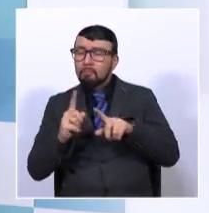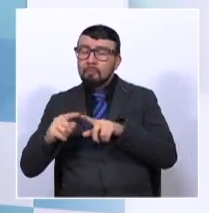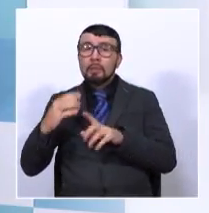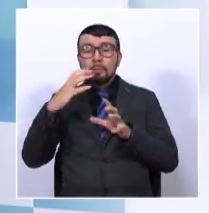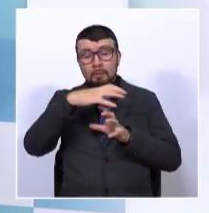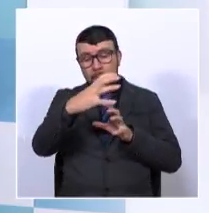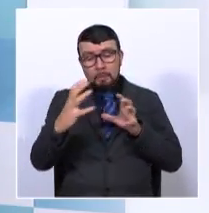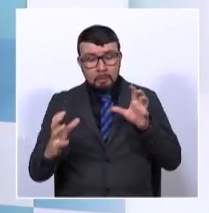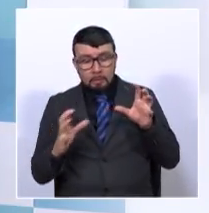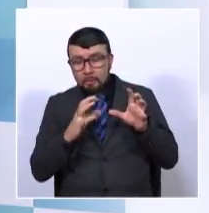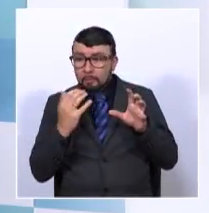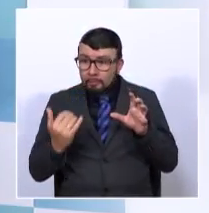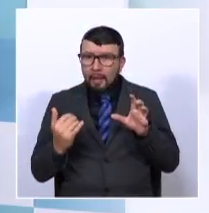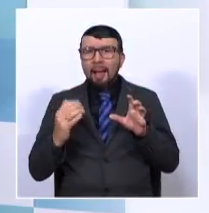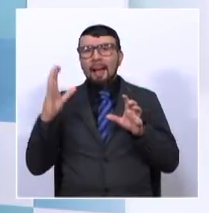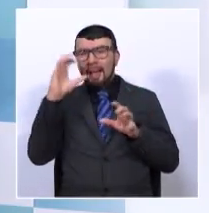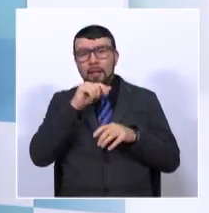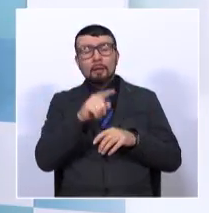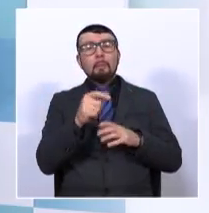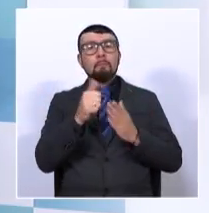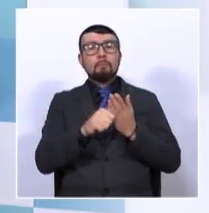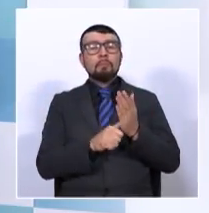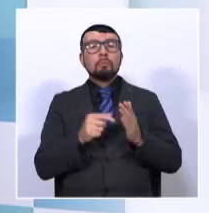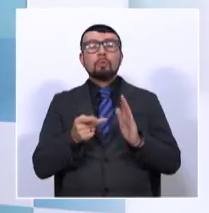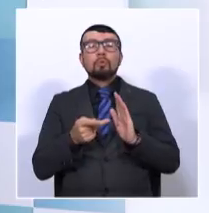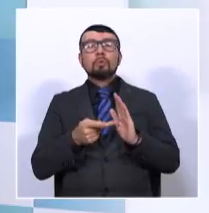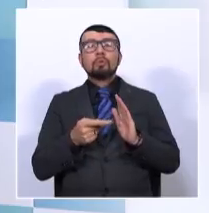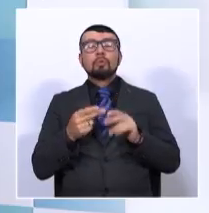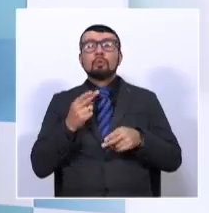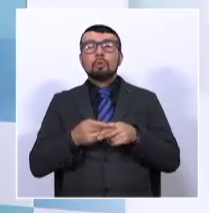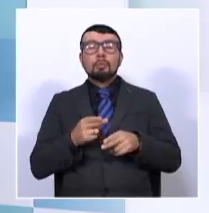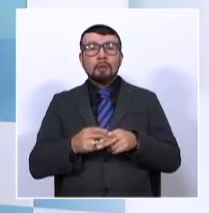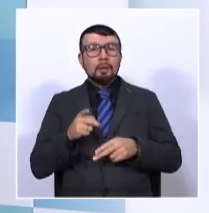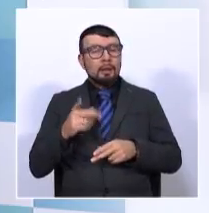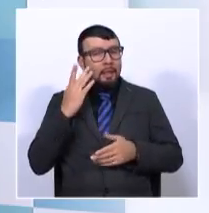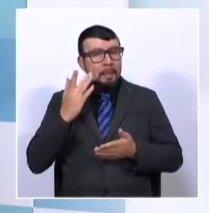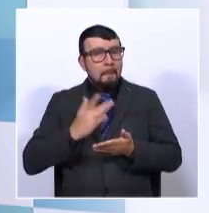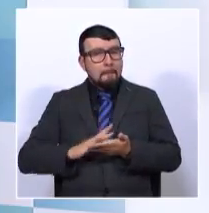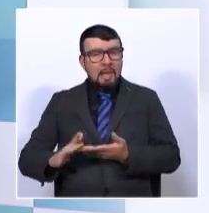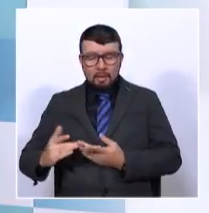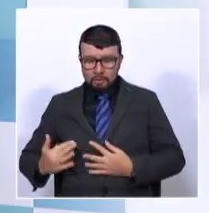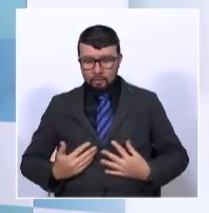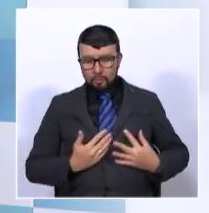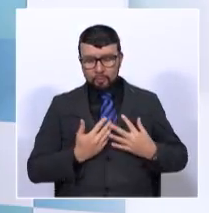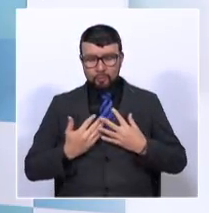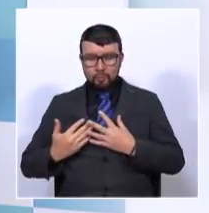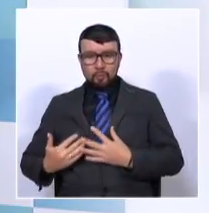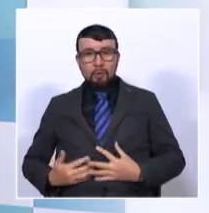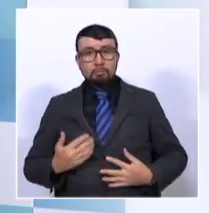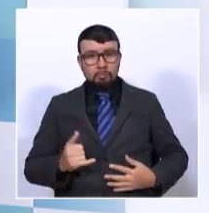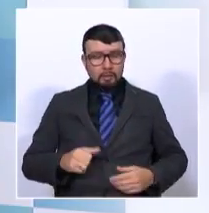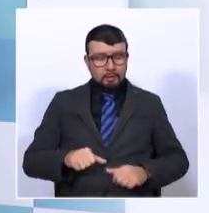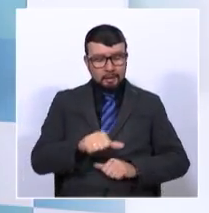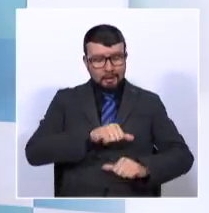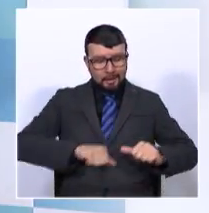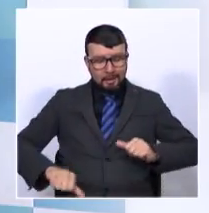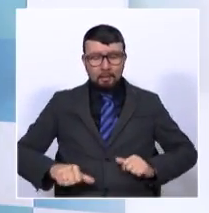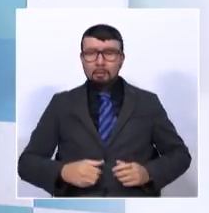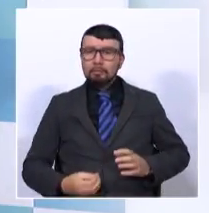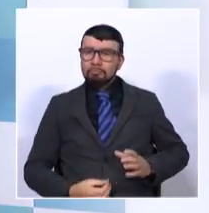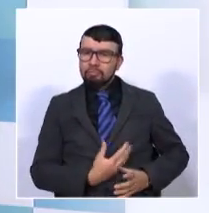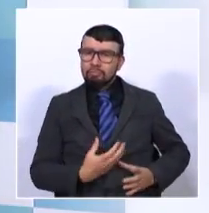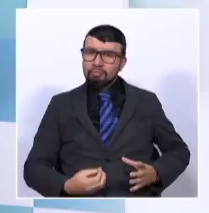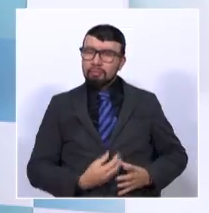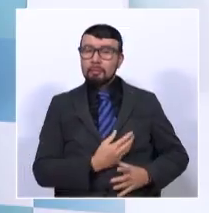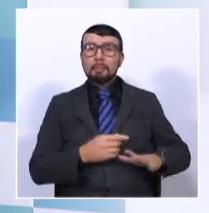dado cuenta que hay un programa que se llama limpieza de colon con recambio de flora intestinal. Dura 6 días. Se hacen unas